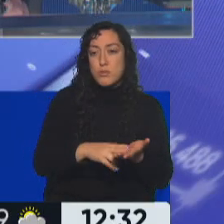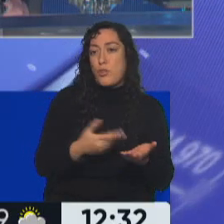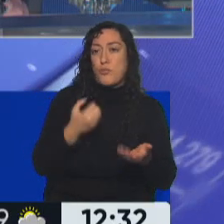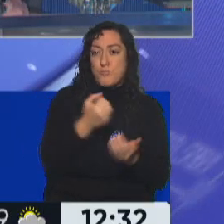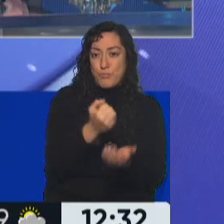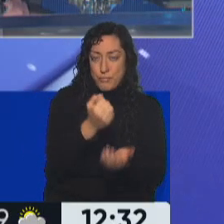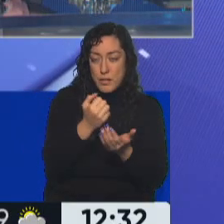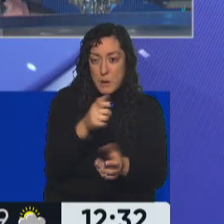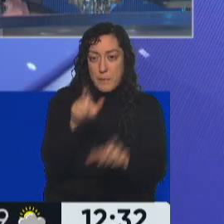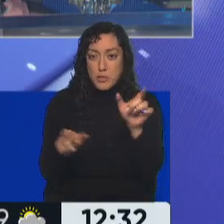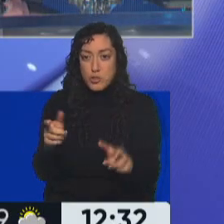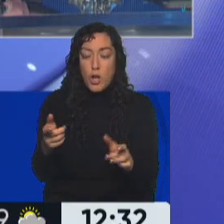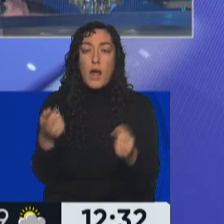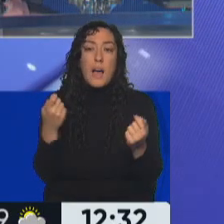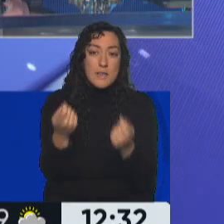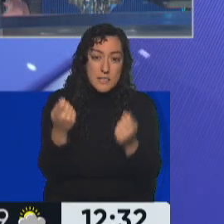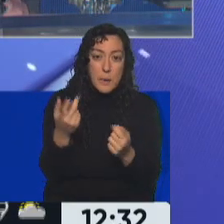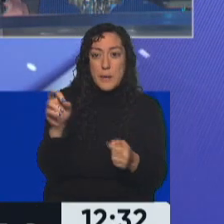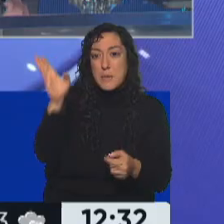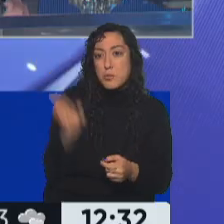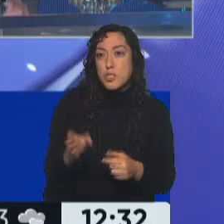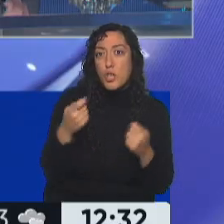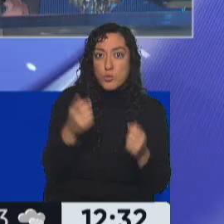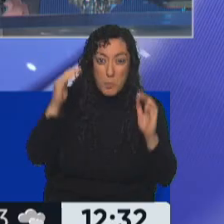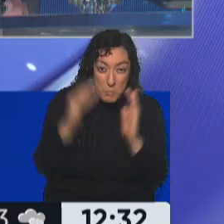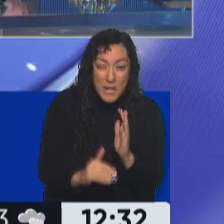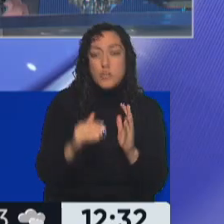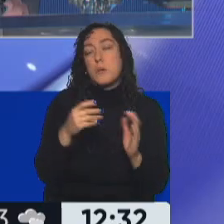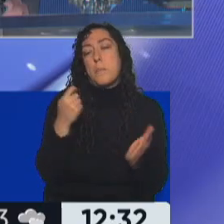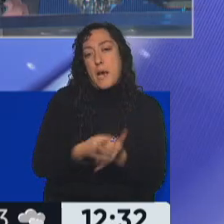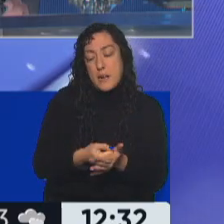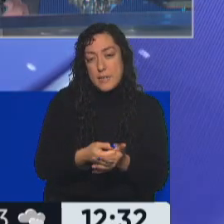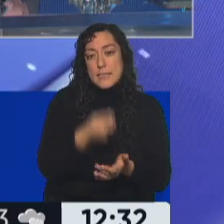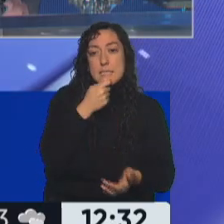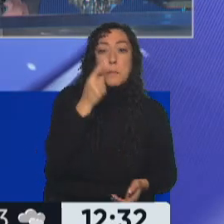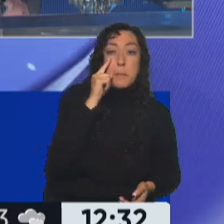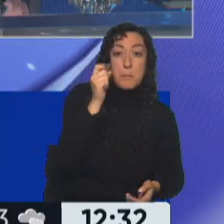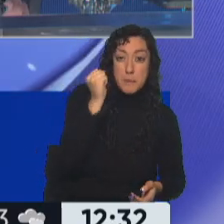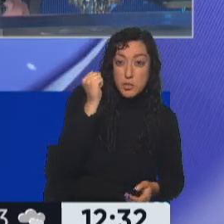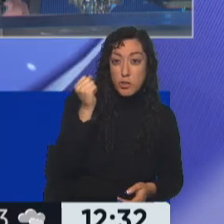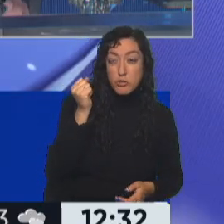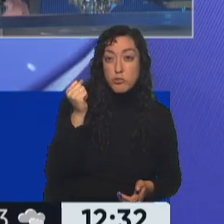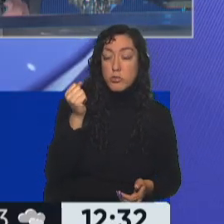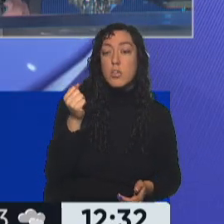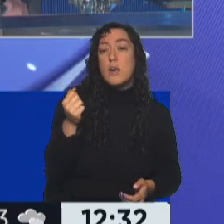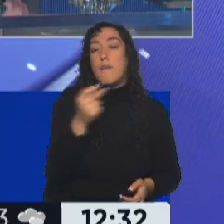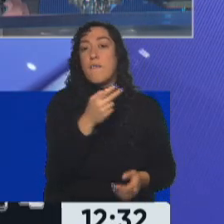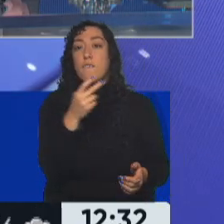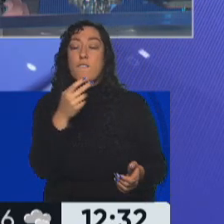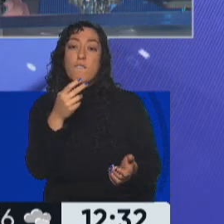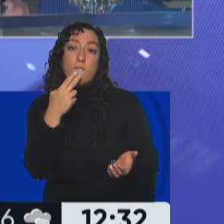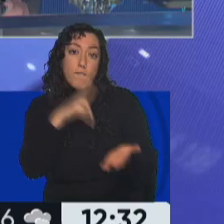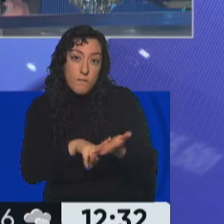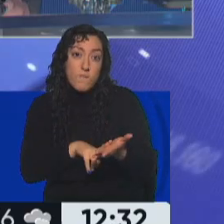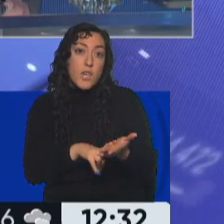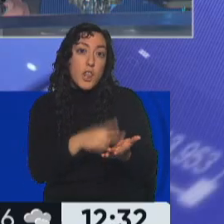pagaba menos del 20% de lo que consumía. Si el consumidor consumía 1.000 pesos, la factura le llegaba por 200. Esa diferencia